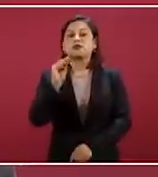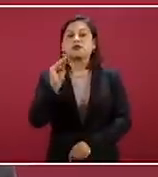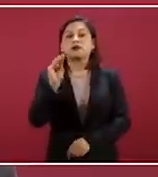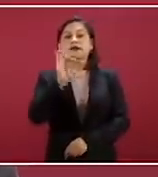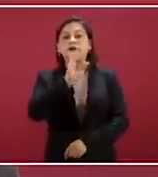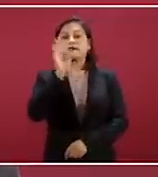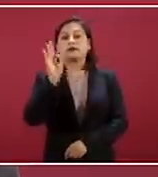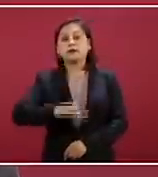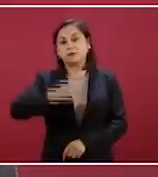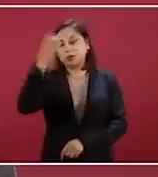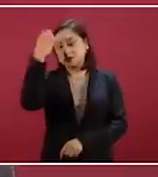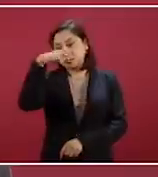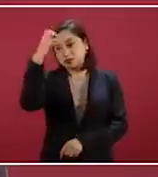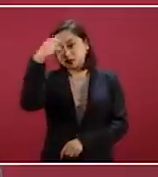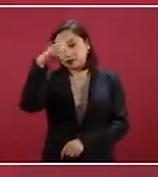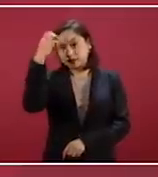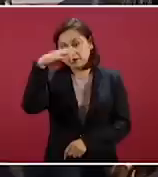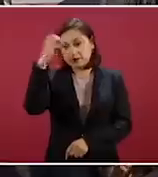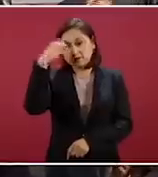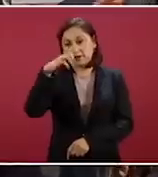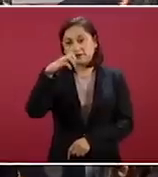90% experiencia.